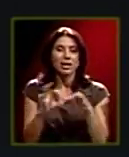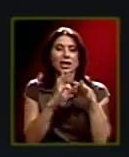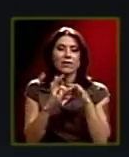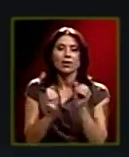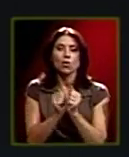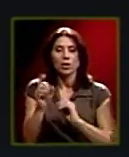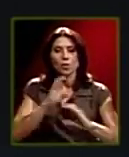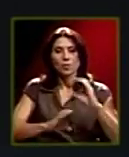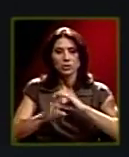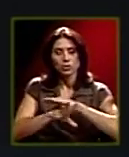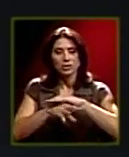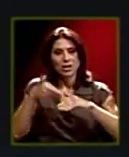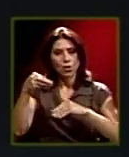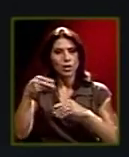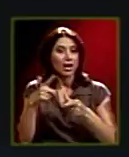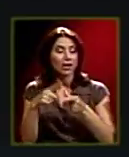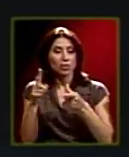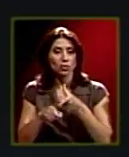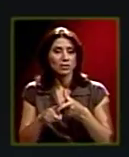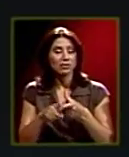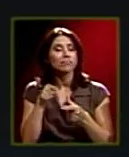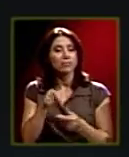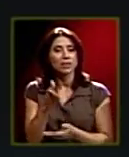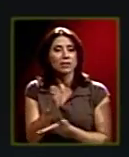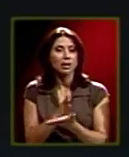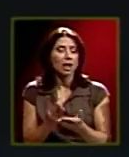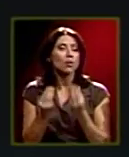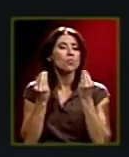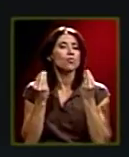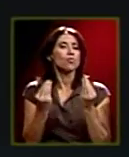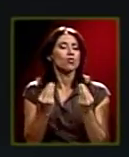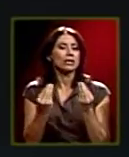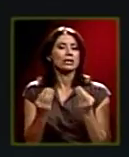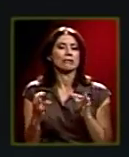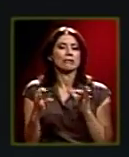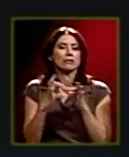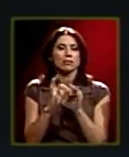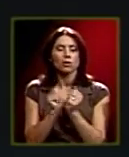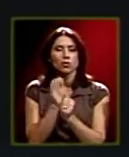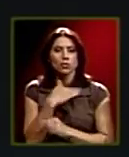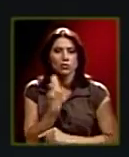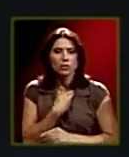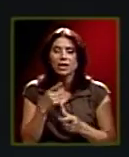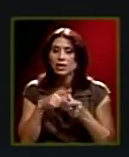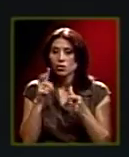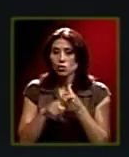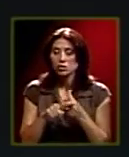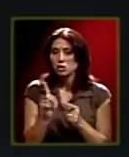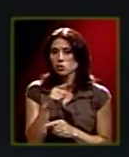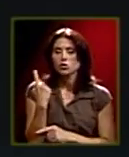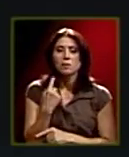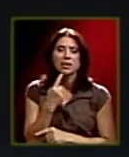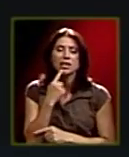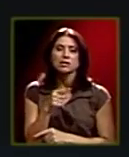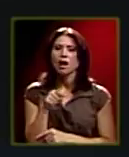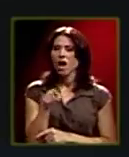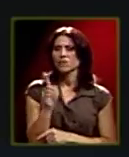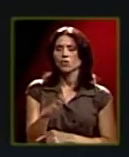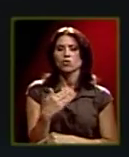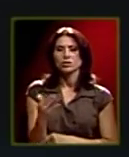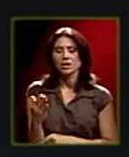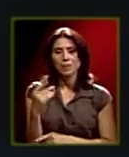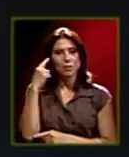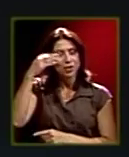comercio exterior. Entonces, es algo ya muy metido en nosotros. Entonces, más que decir eso no sirve, porque creo que